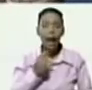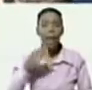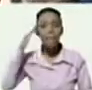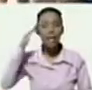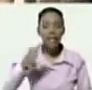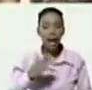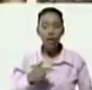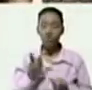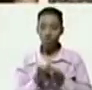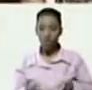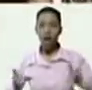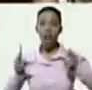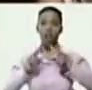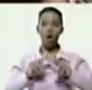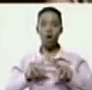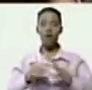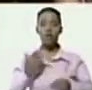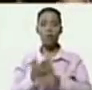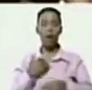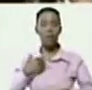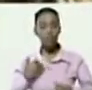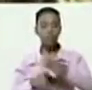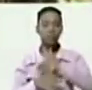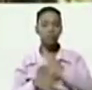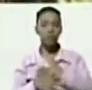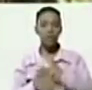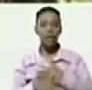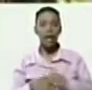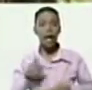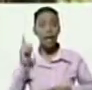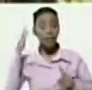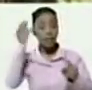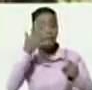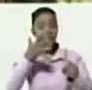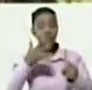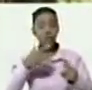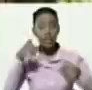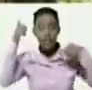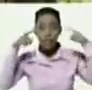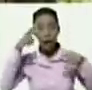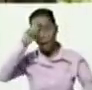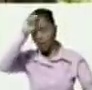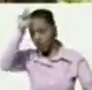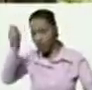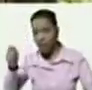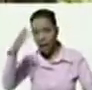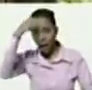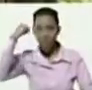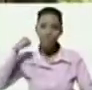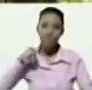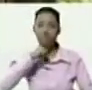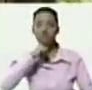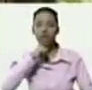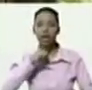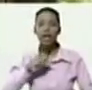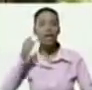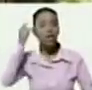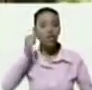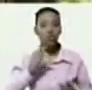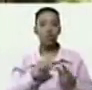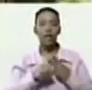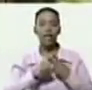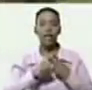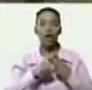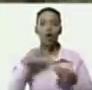su valor, pasamos por órdenes del comandante Chávez a reconocer a Francisco de Miranda y Antonio José de Sucre